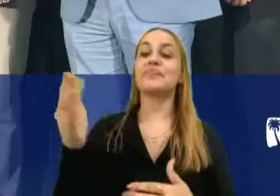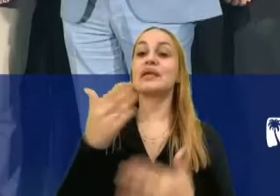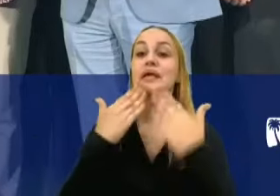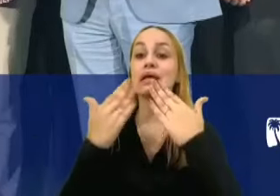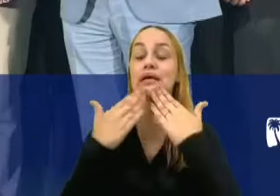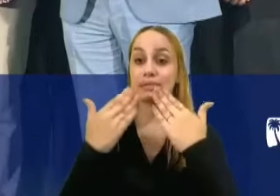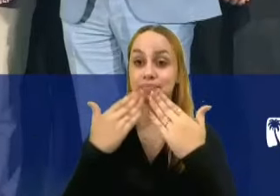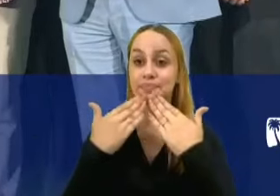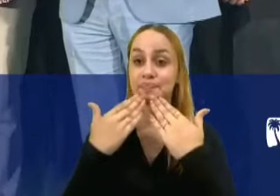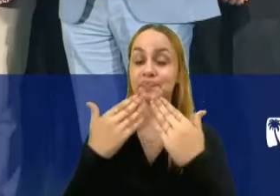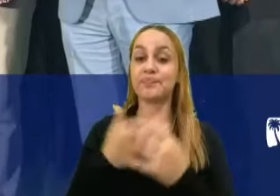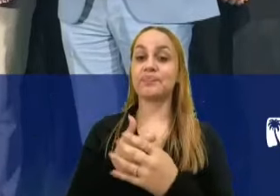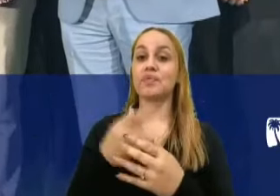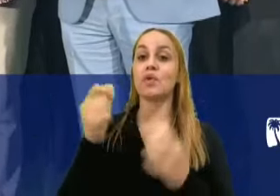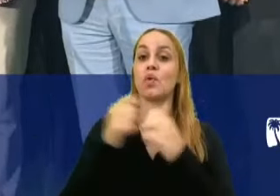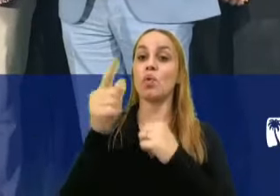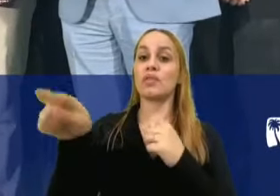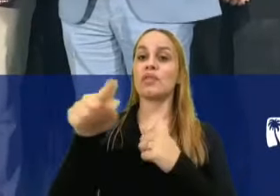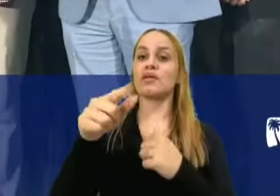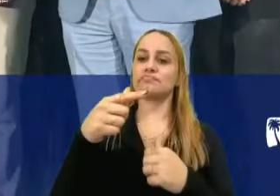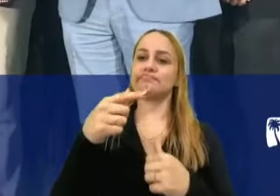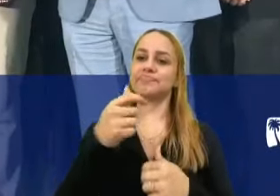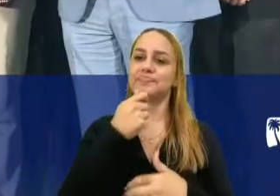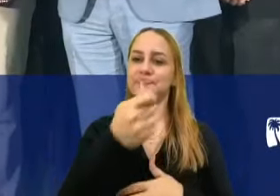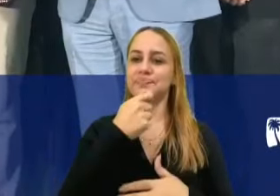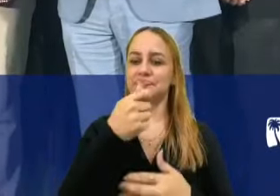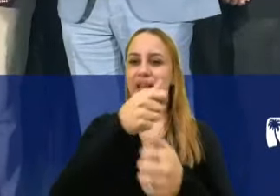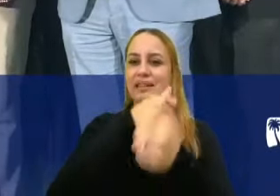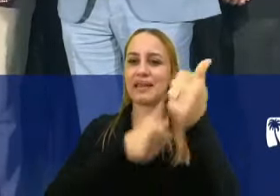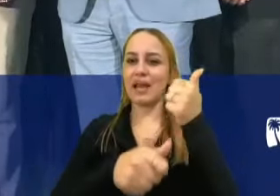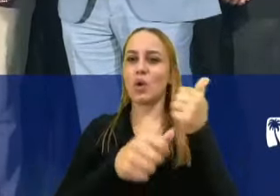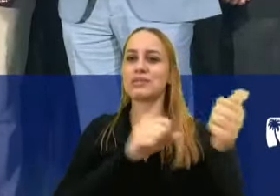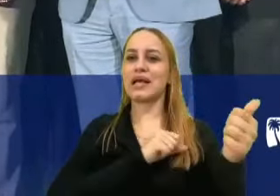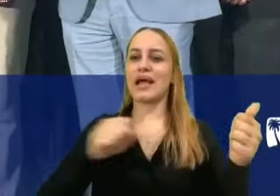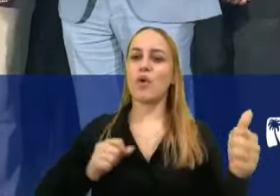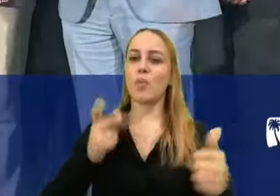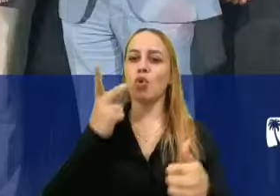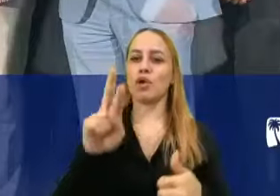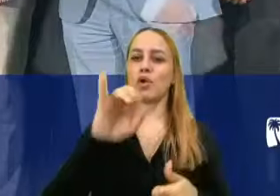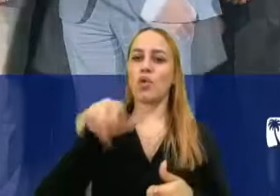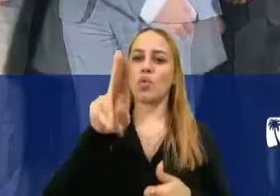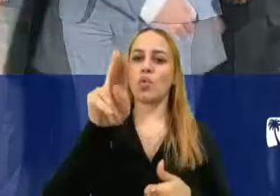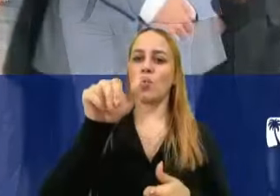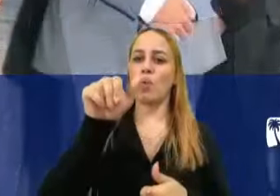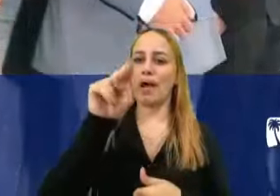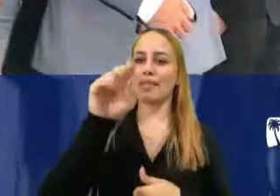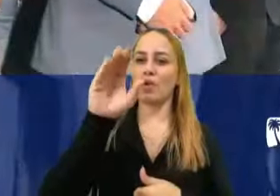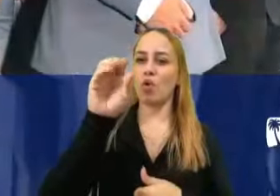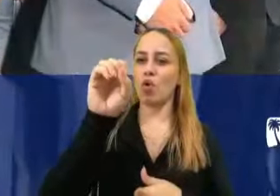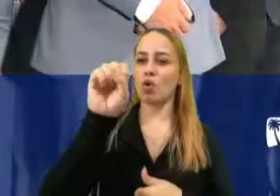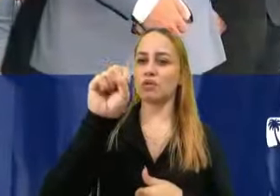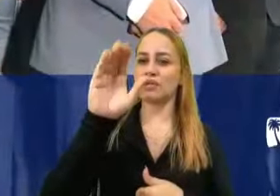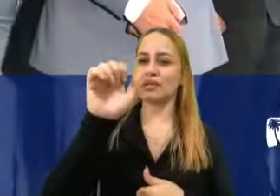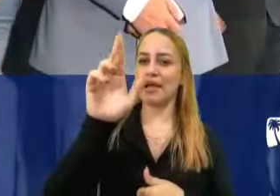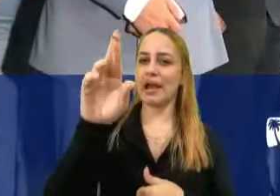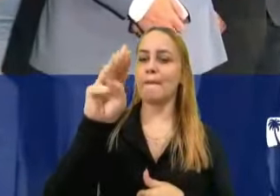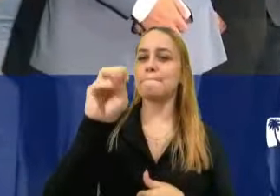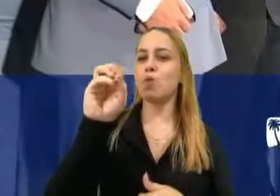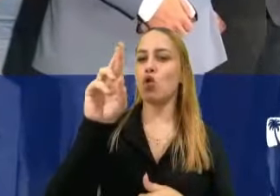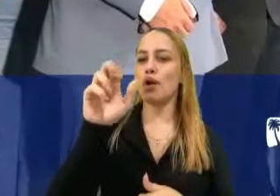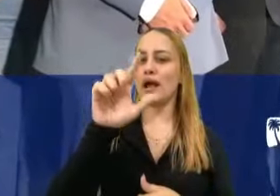ha sido el que nos ha permitido estar aquí hoy agradecer la confianza de nuestra gobernadora y de nuestro nuevo presidente del senado